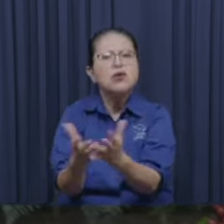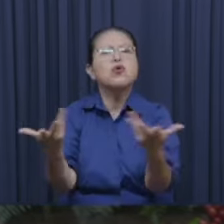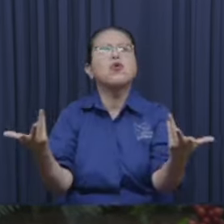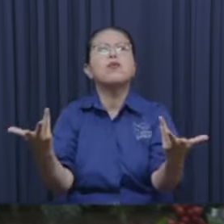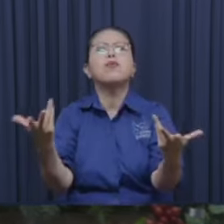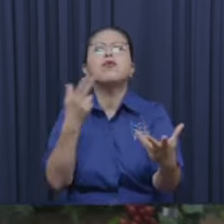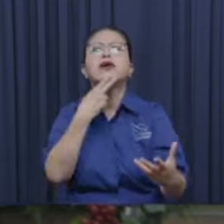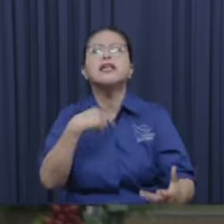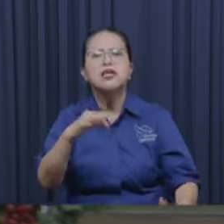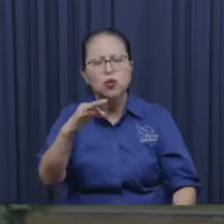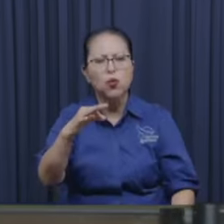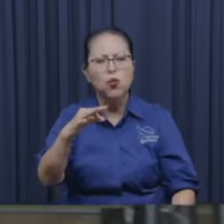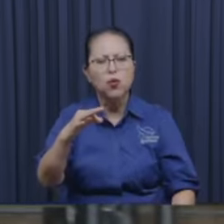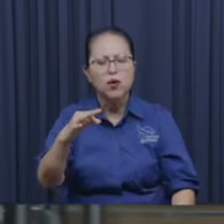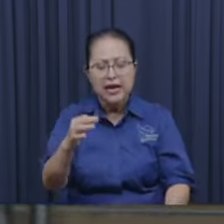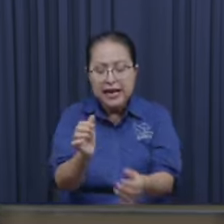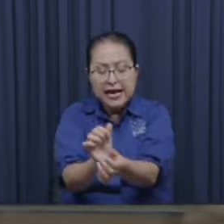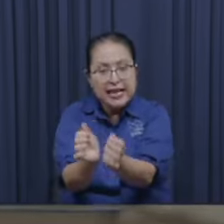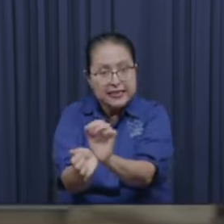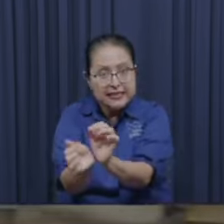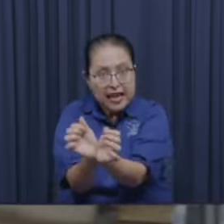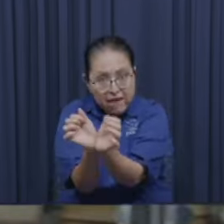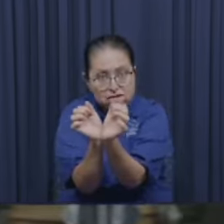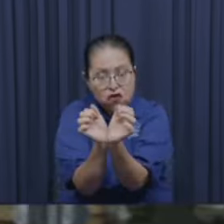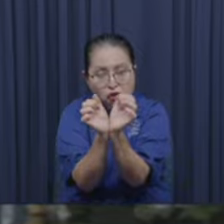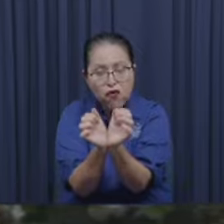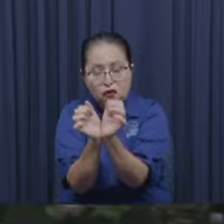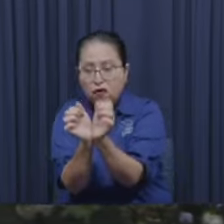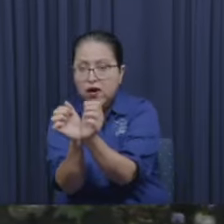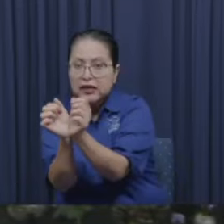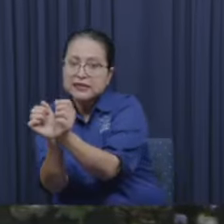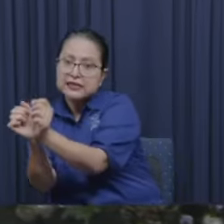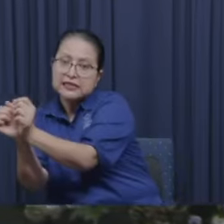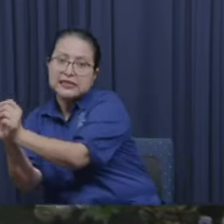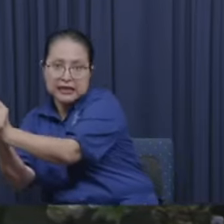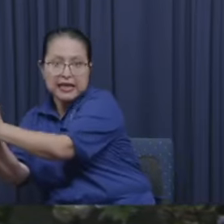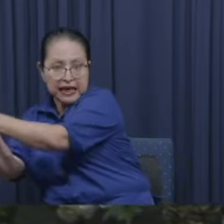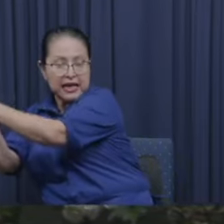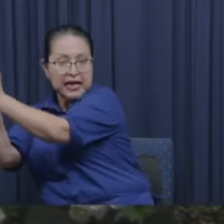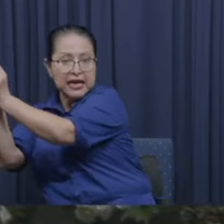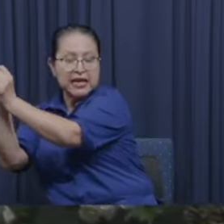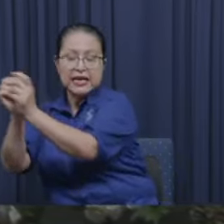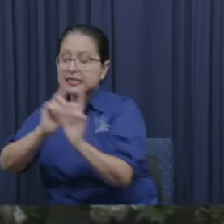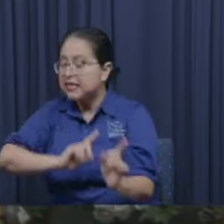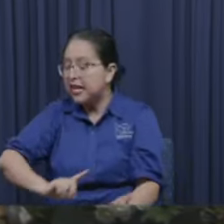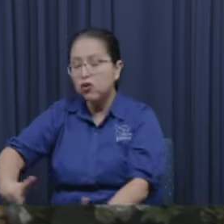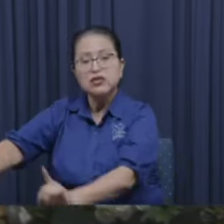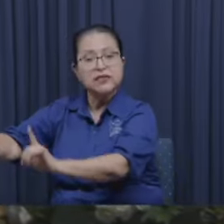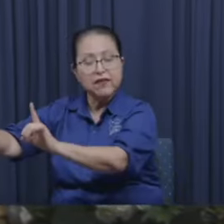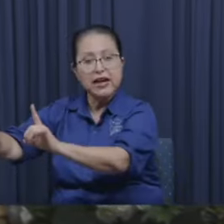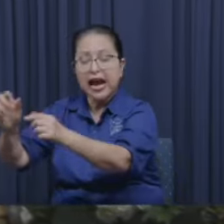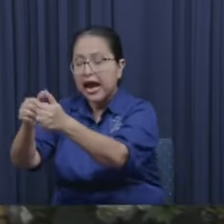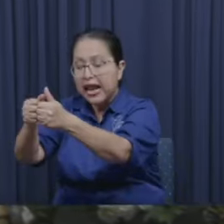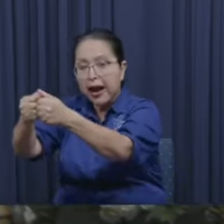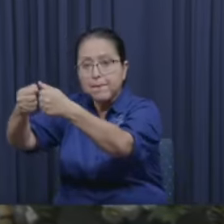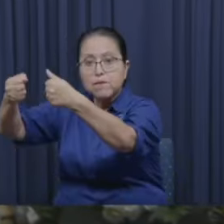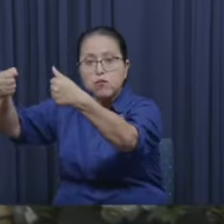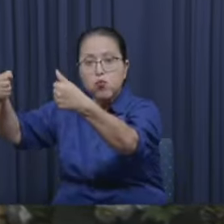hijo el esclavo se lo llevaban A dónde se lo llevaban puer a la puerta Quién es la puerta